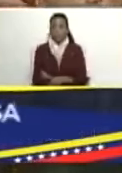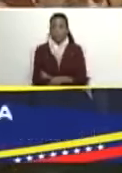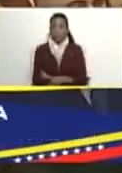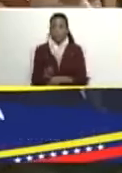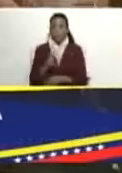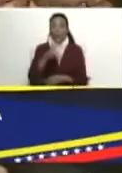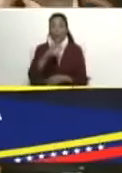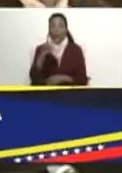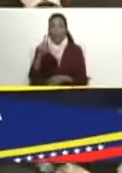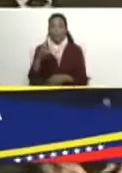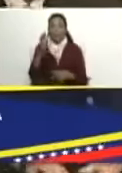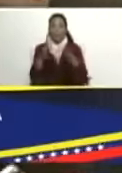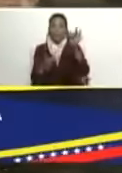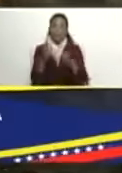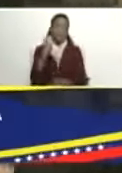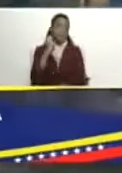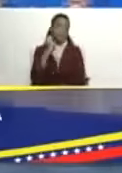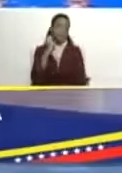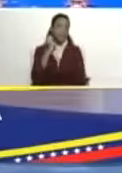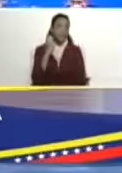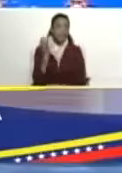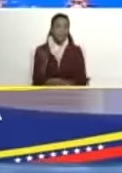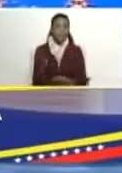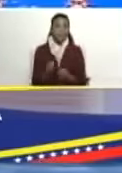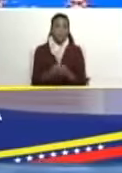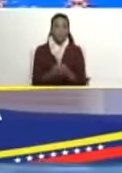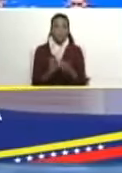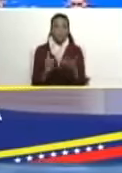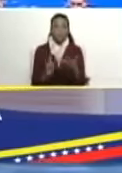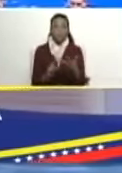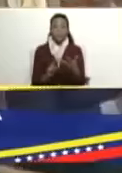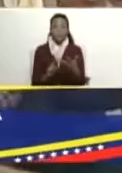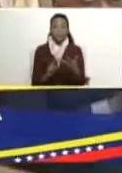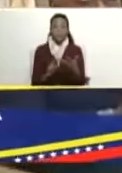William Saab, fiscal general de la República,